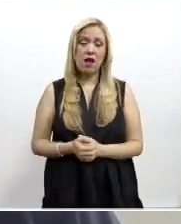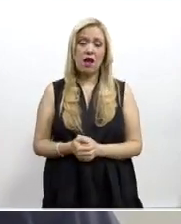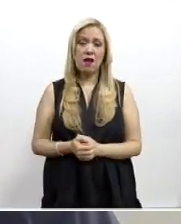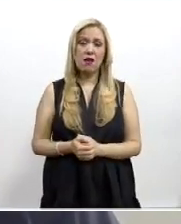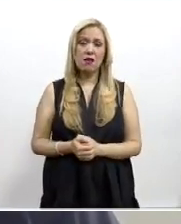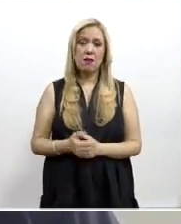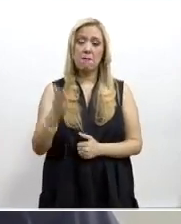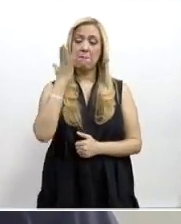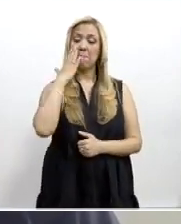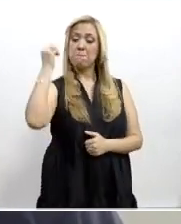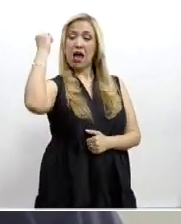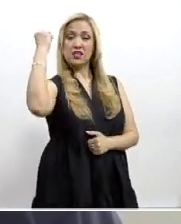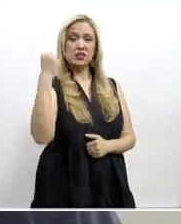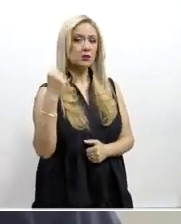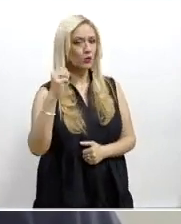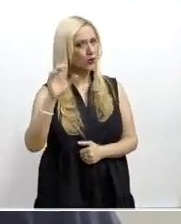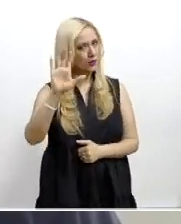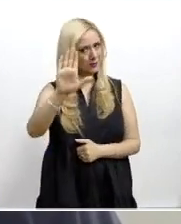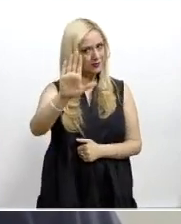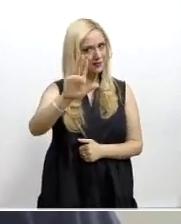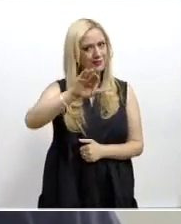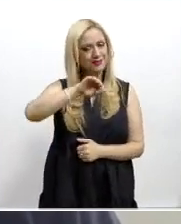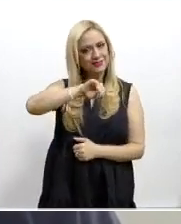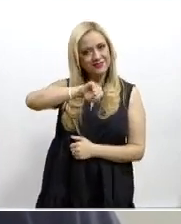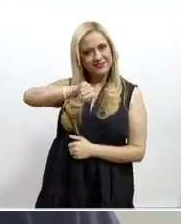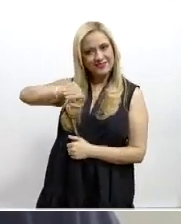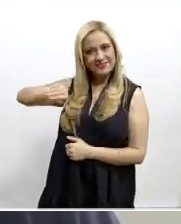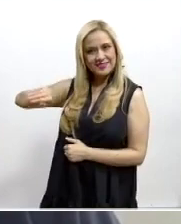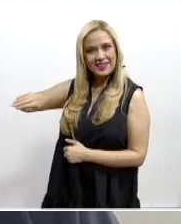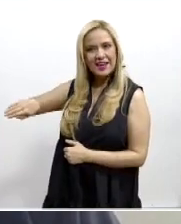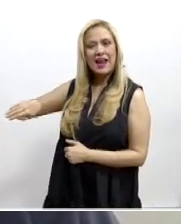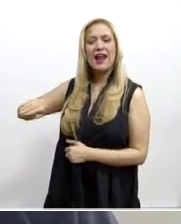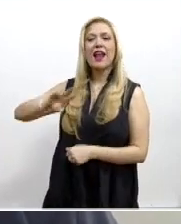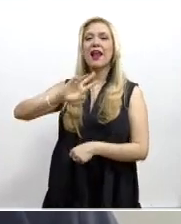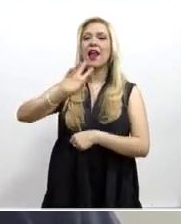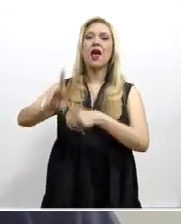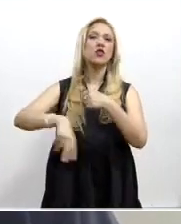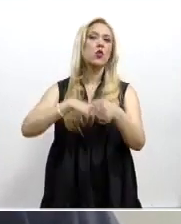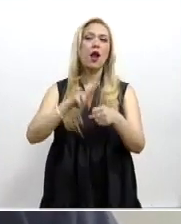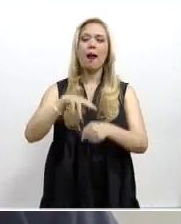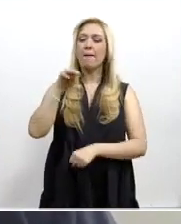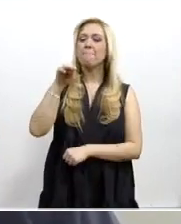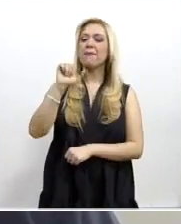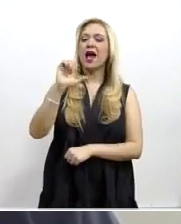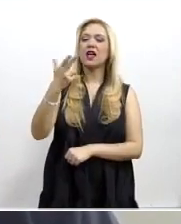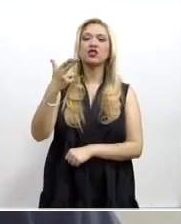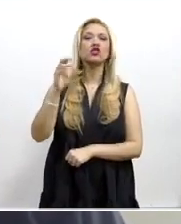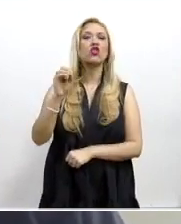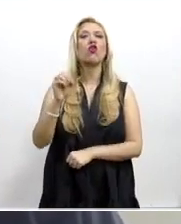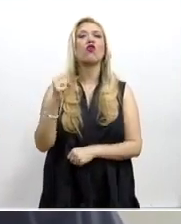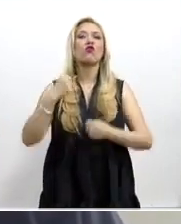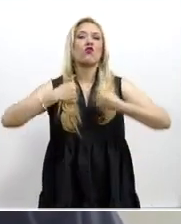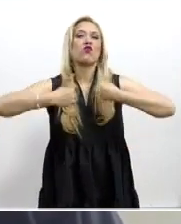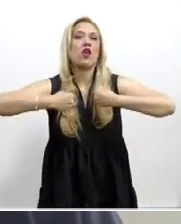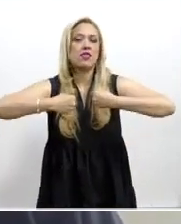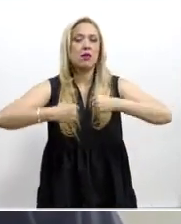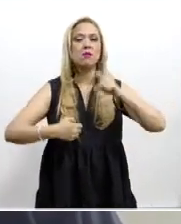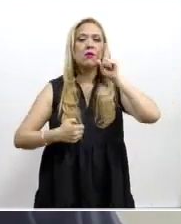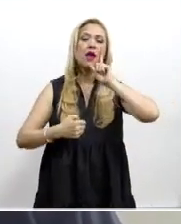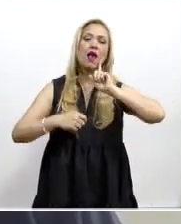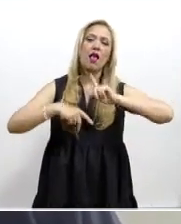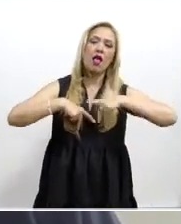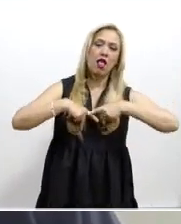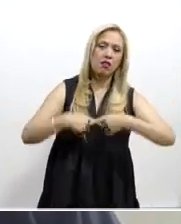si hablamos de machismo, estamos aludiendo a una cuestión de la naturaleza, los machos son violentos, las hembras, ¿no? Entonces creo que